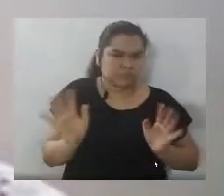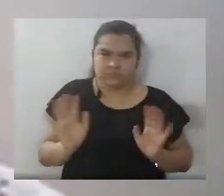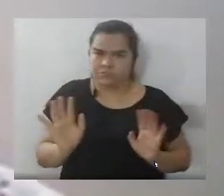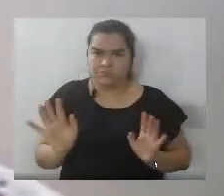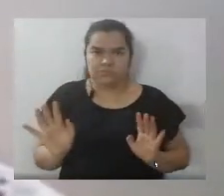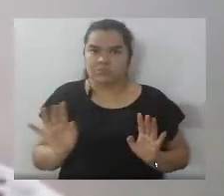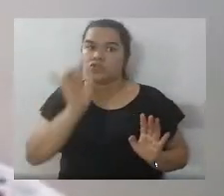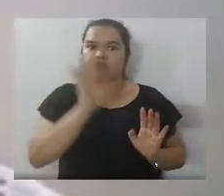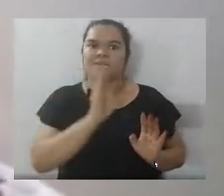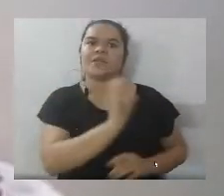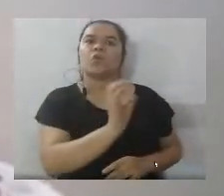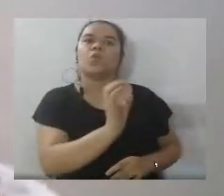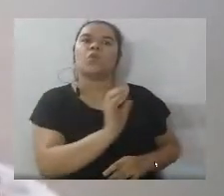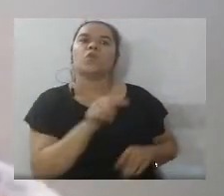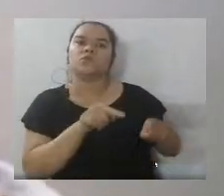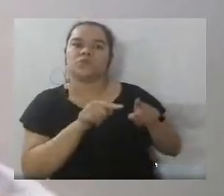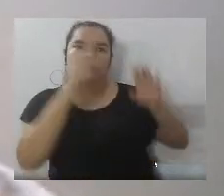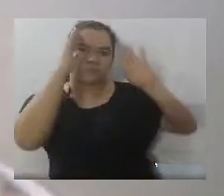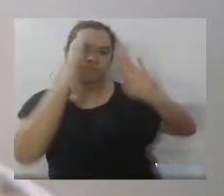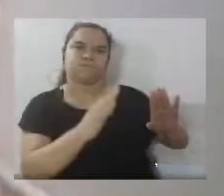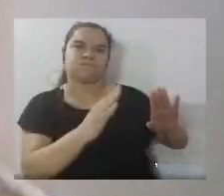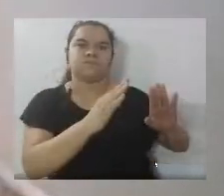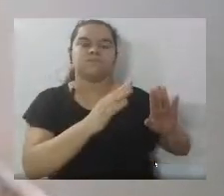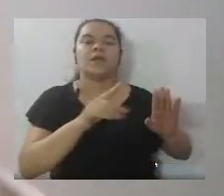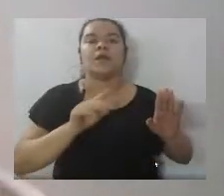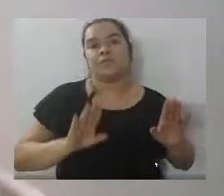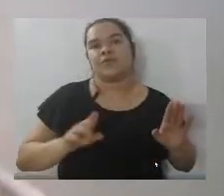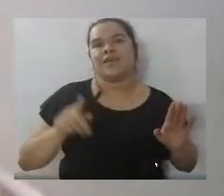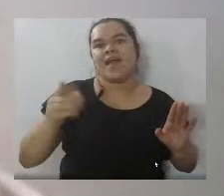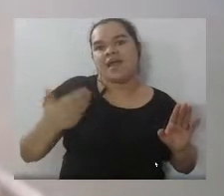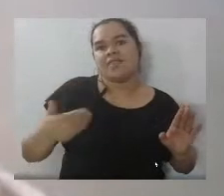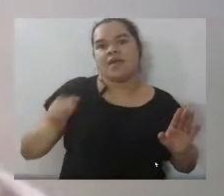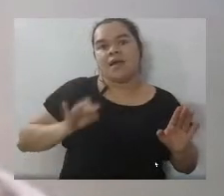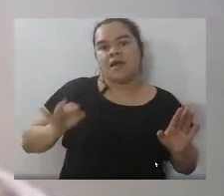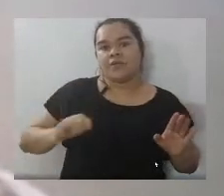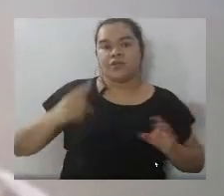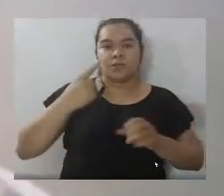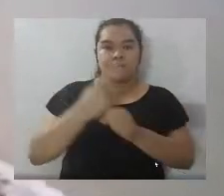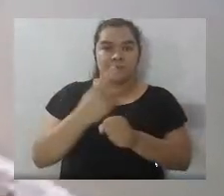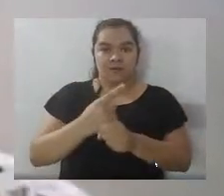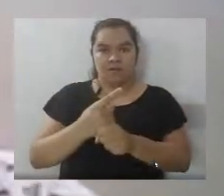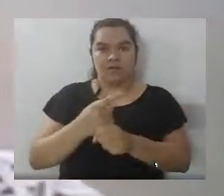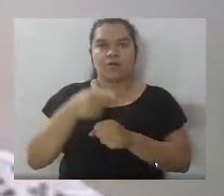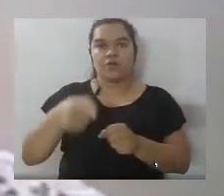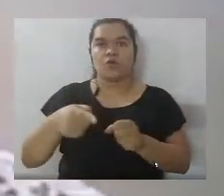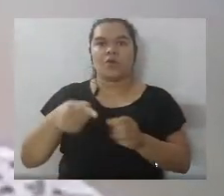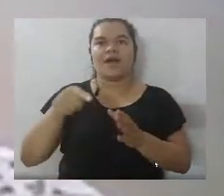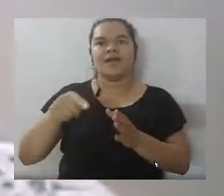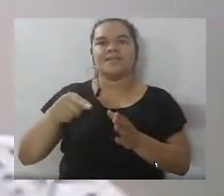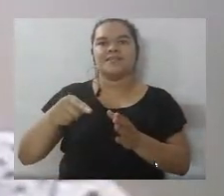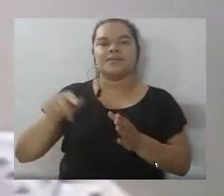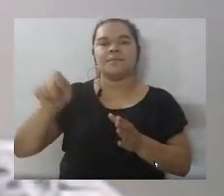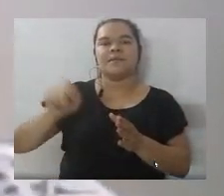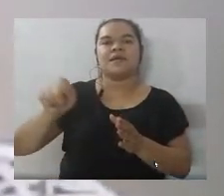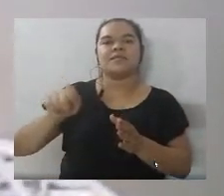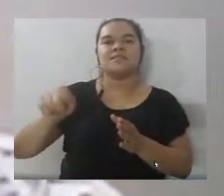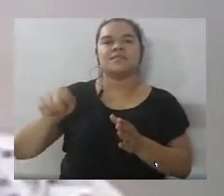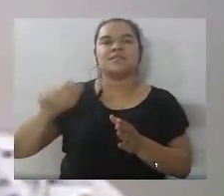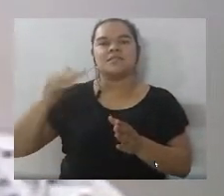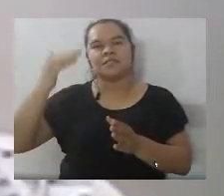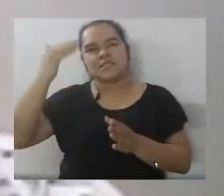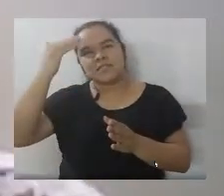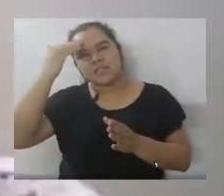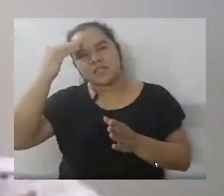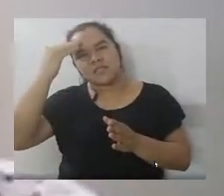previo. Las asignaturas de primer año, como les dije hoy, comienzan el cursado un poco antes que el resto